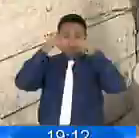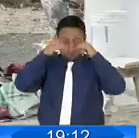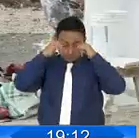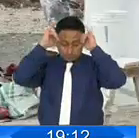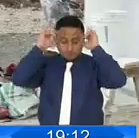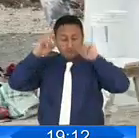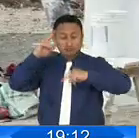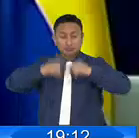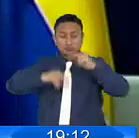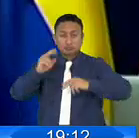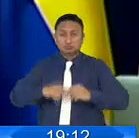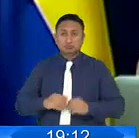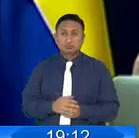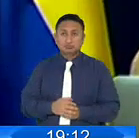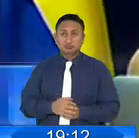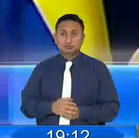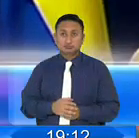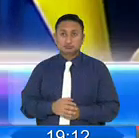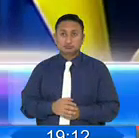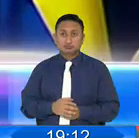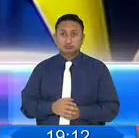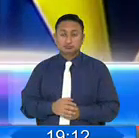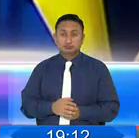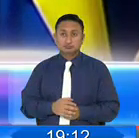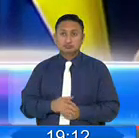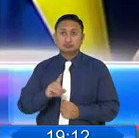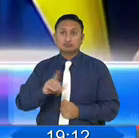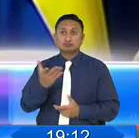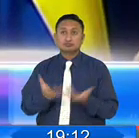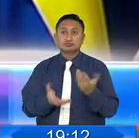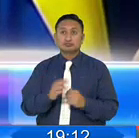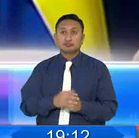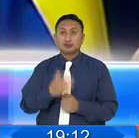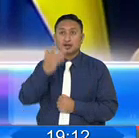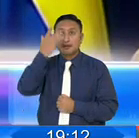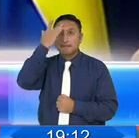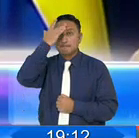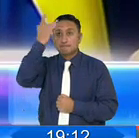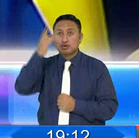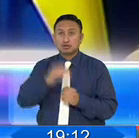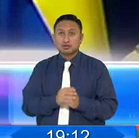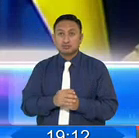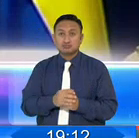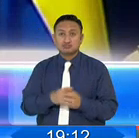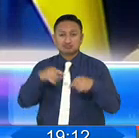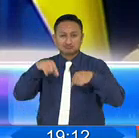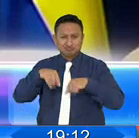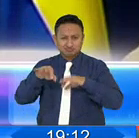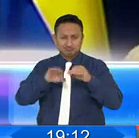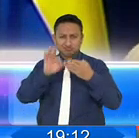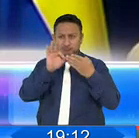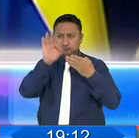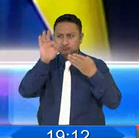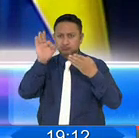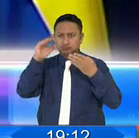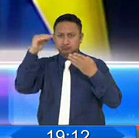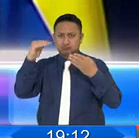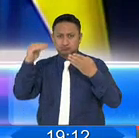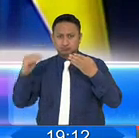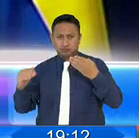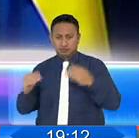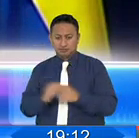y de la construcción. Tal vez explica por qué los indicadores económicos dicen que el sector de la construcción está decreciendo cuando